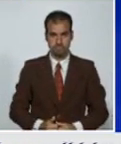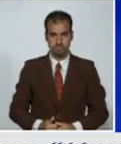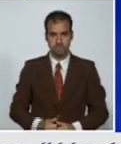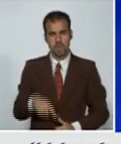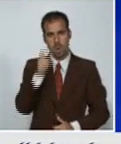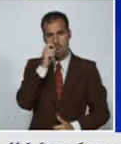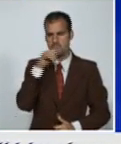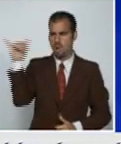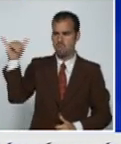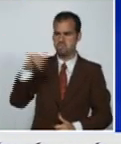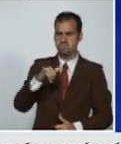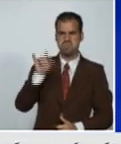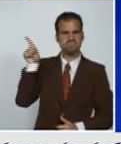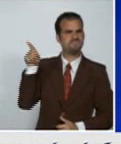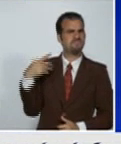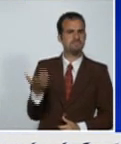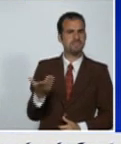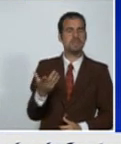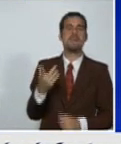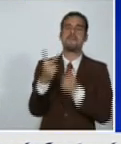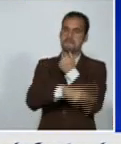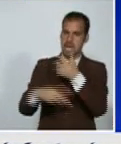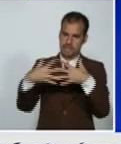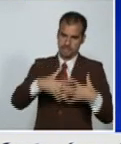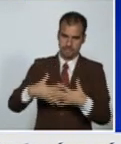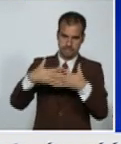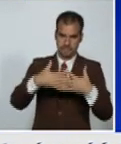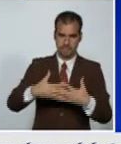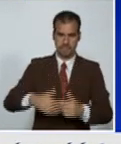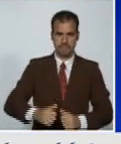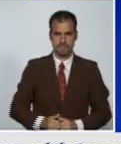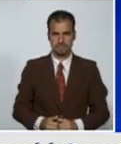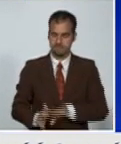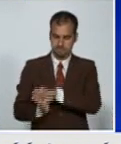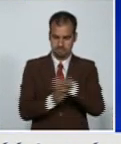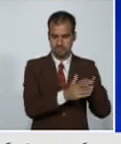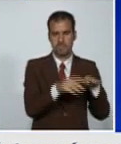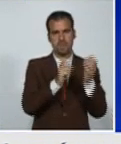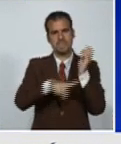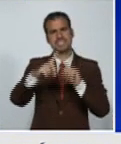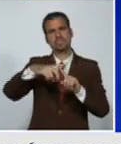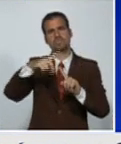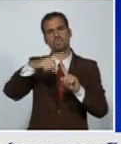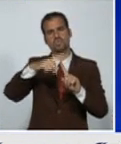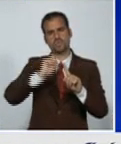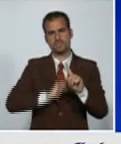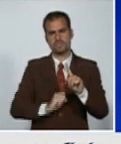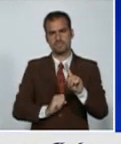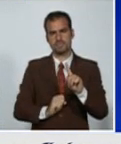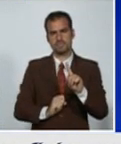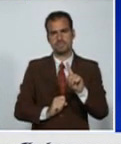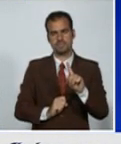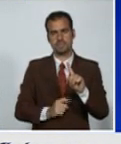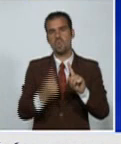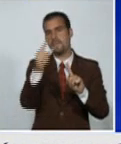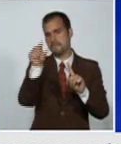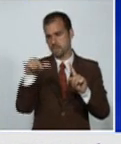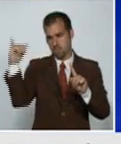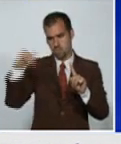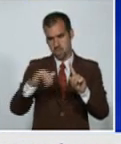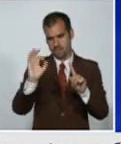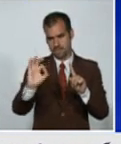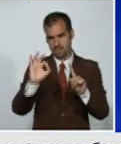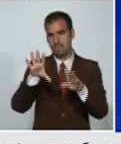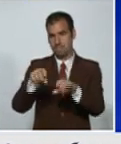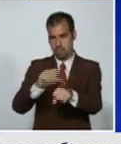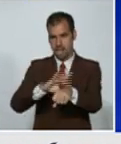procedente de Estados Unidos. En Las Tunas se diagnostica un caso importado en el